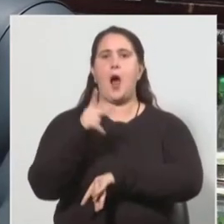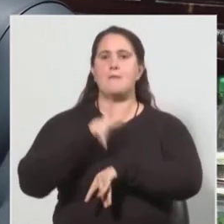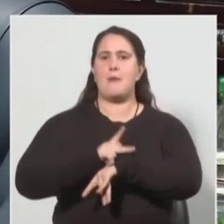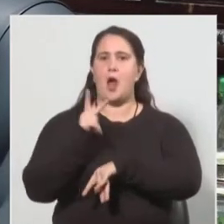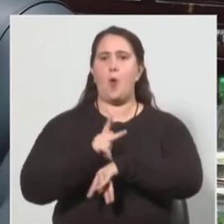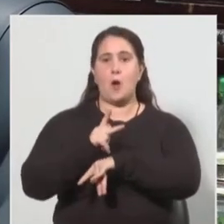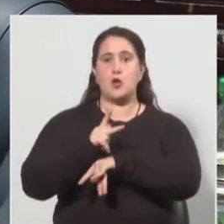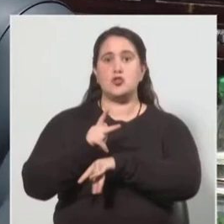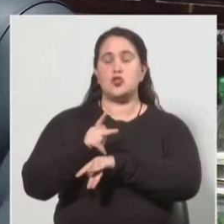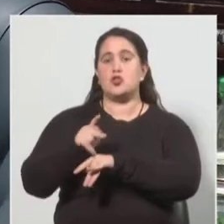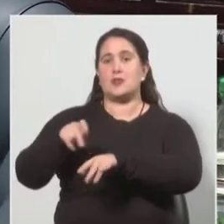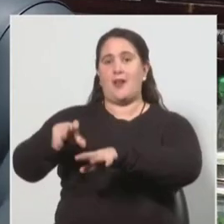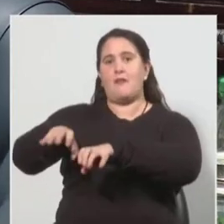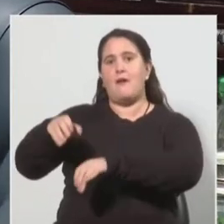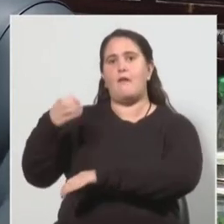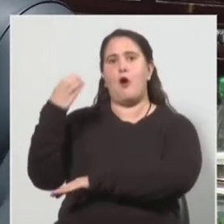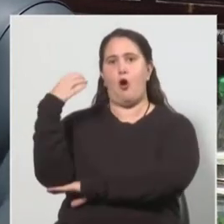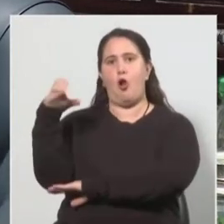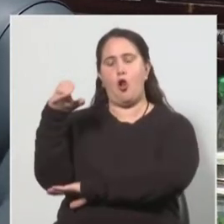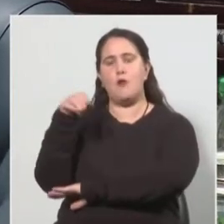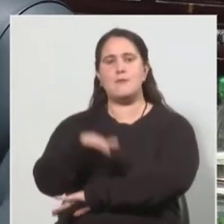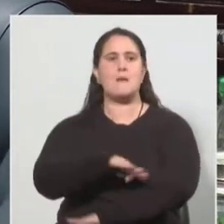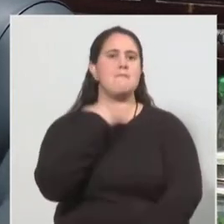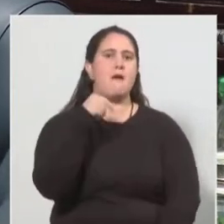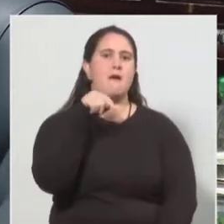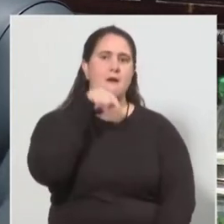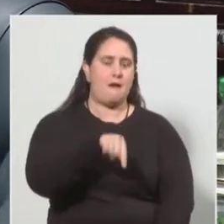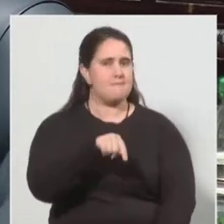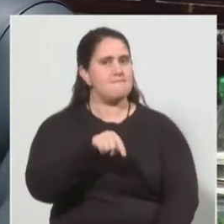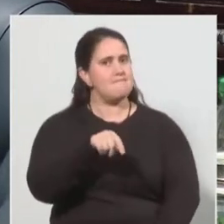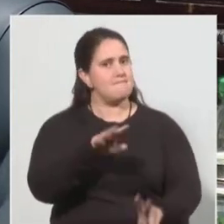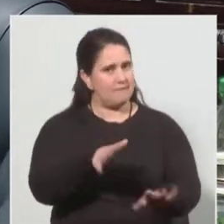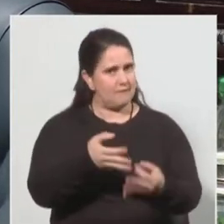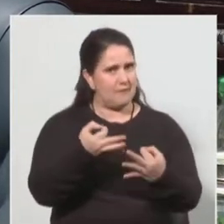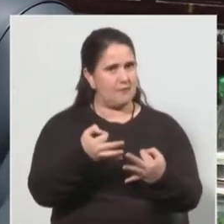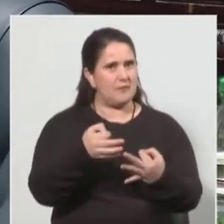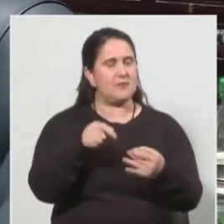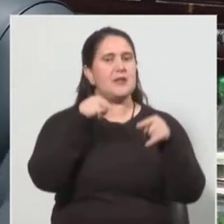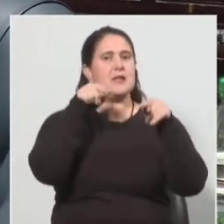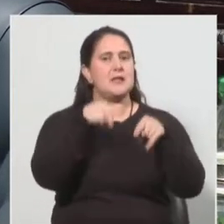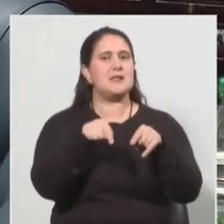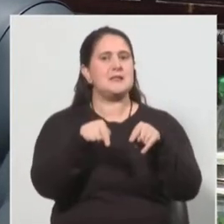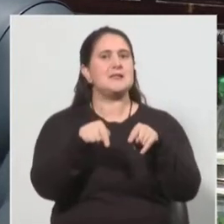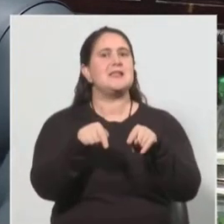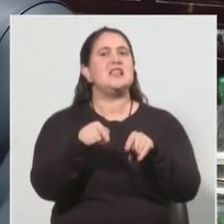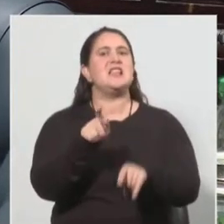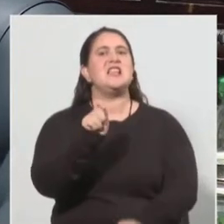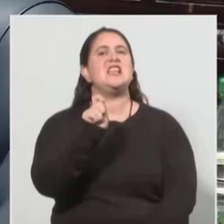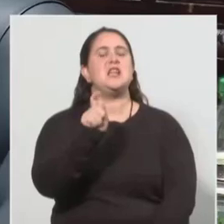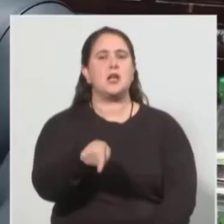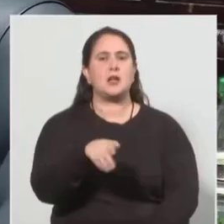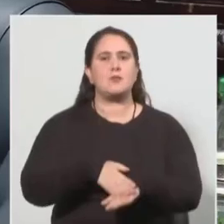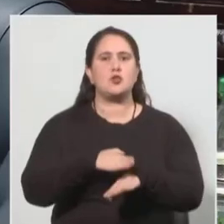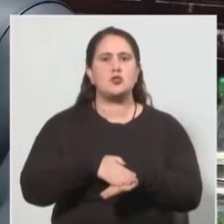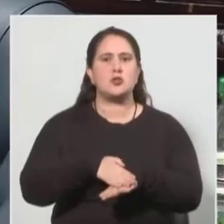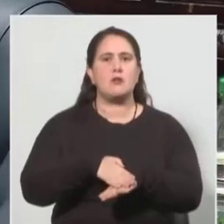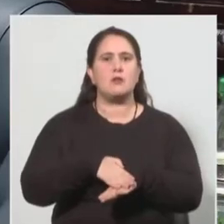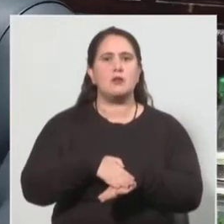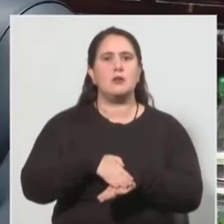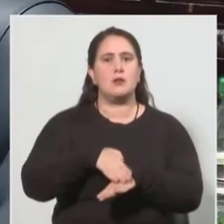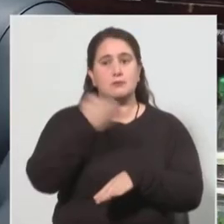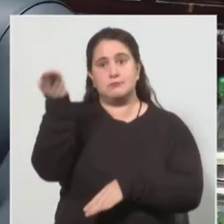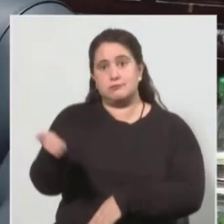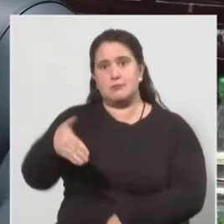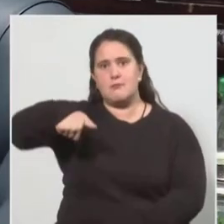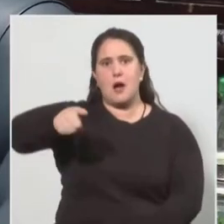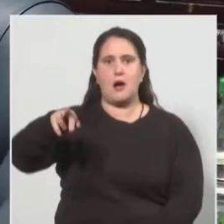en suelo colombiano. Asesinato, entre comillas, de Petro, cometido por el narcotraficante uruguayo Marcet,